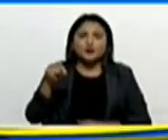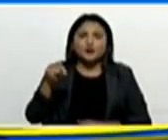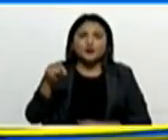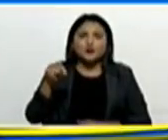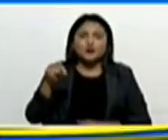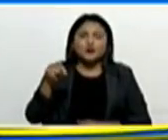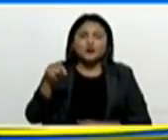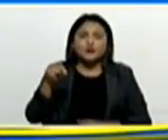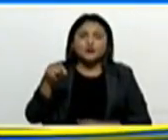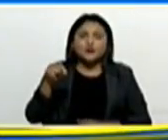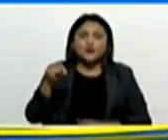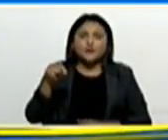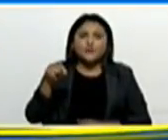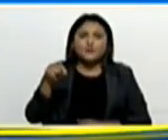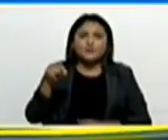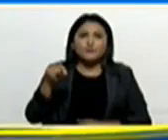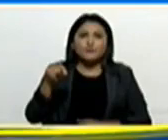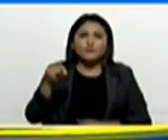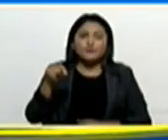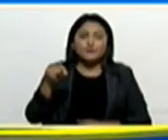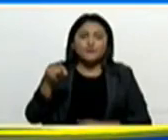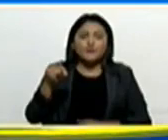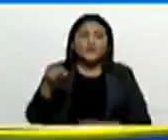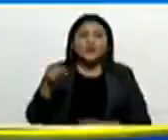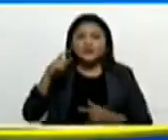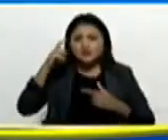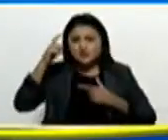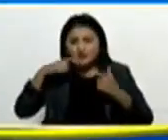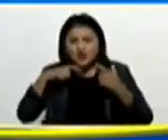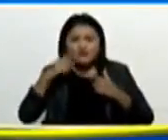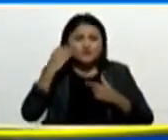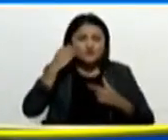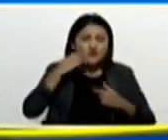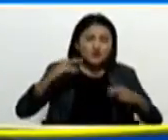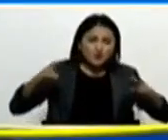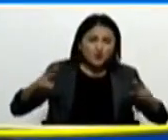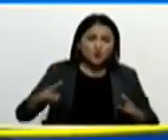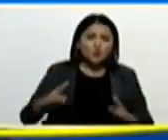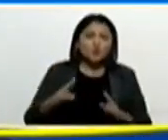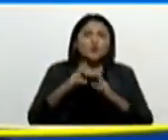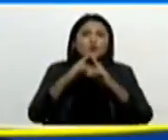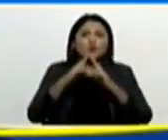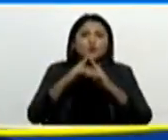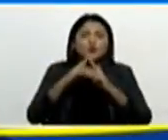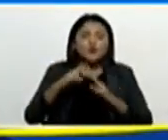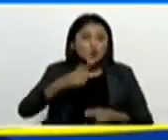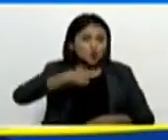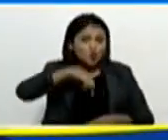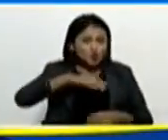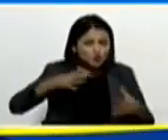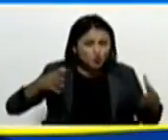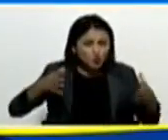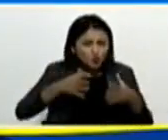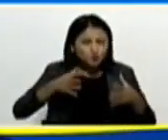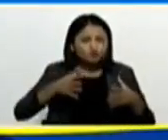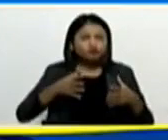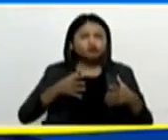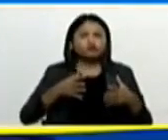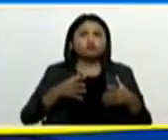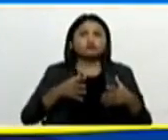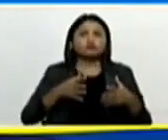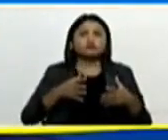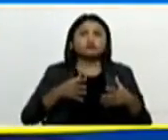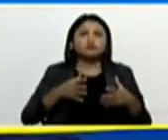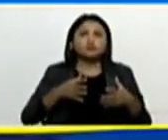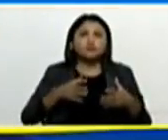reunirse Chávez con Fidel y tener nosotros ese encuentro, bueno,